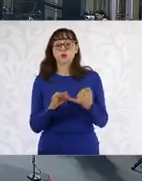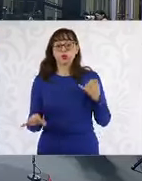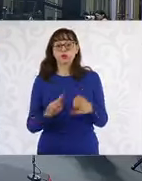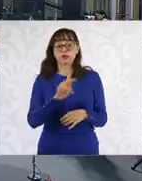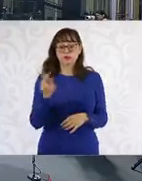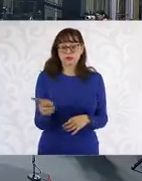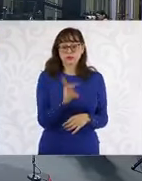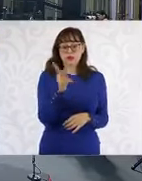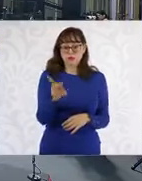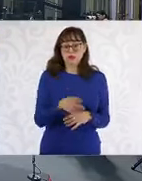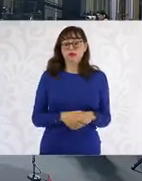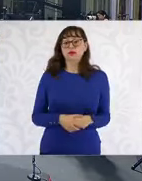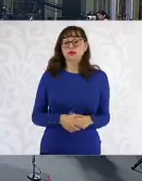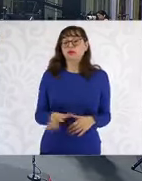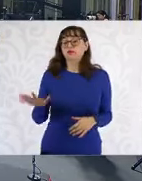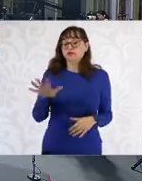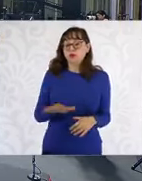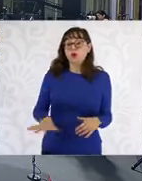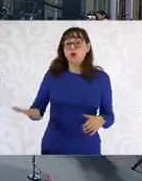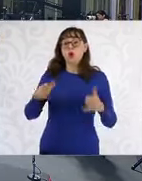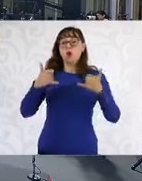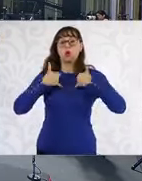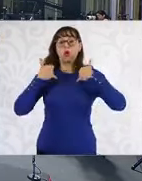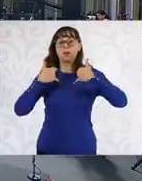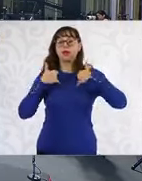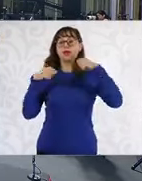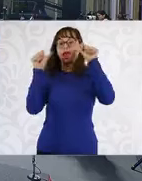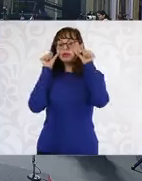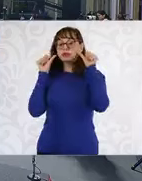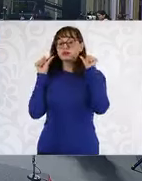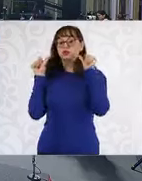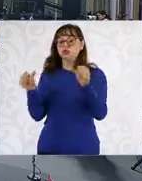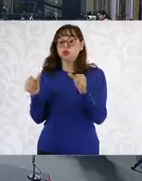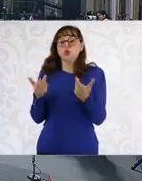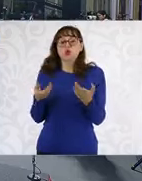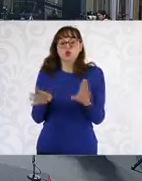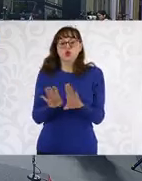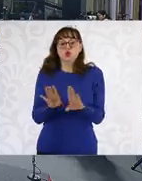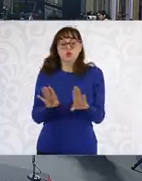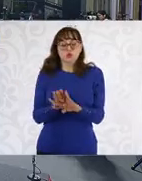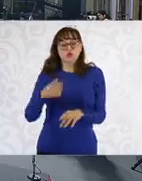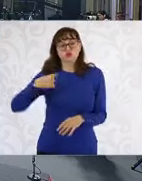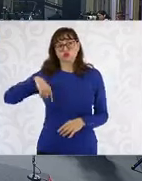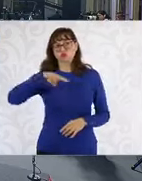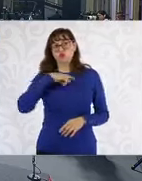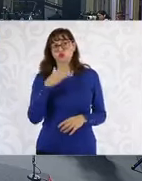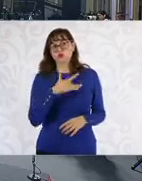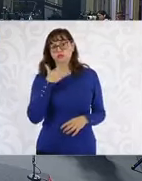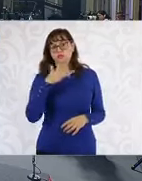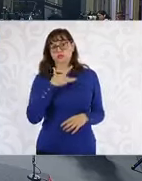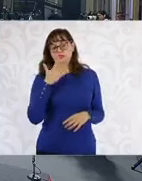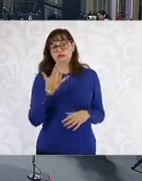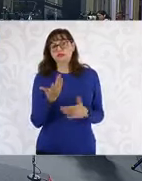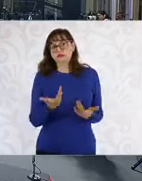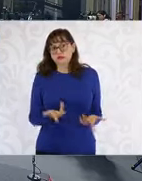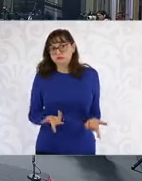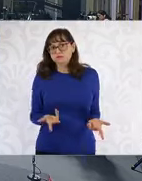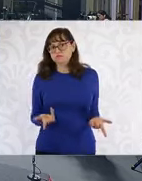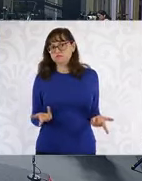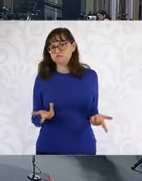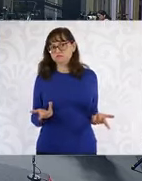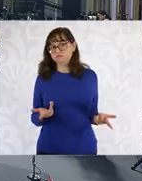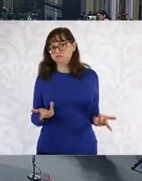población joven, ¿cómo se le va a tomar en cuenta justo para que las y los jóvenes podamos sentirnos también tomados en cuenta en